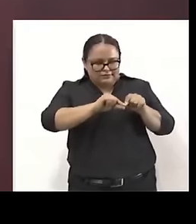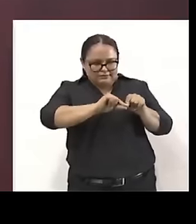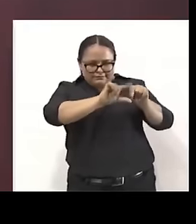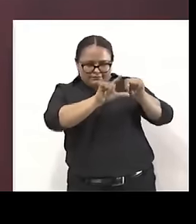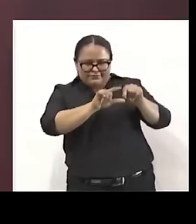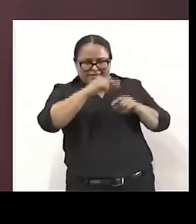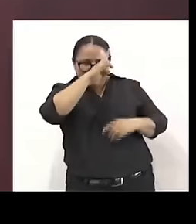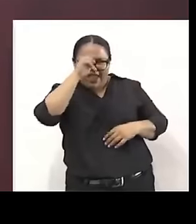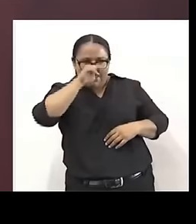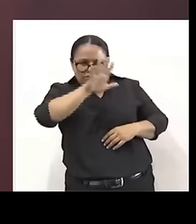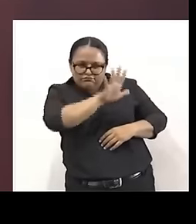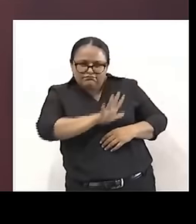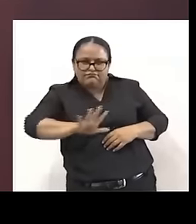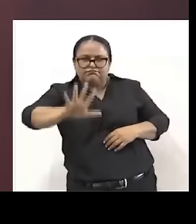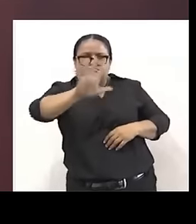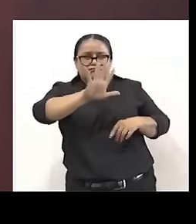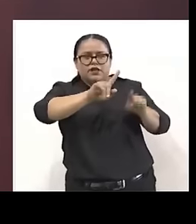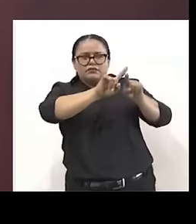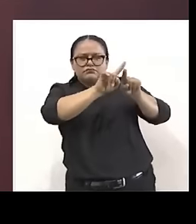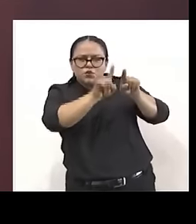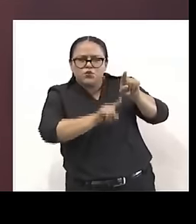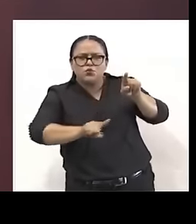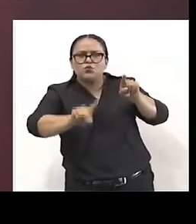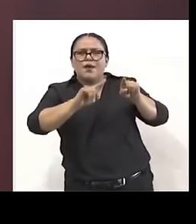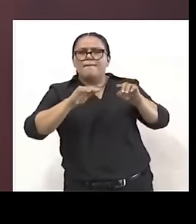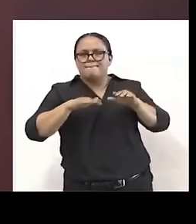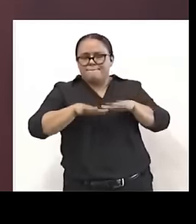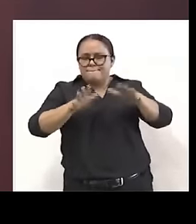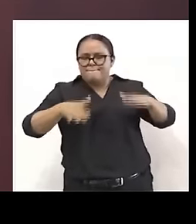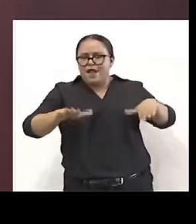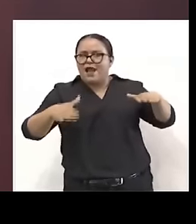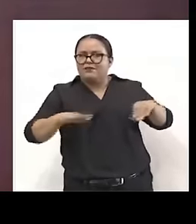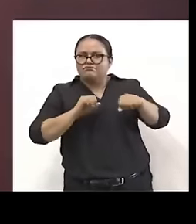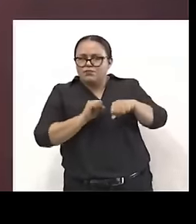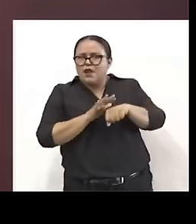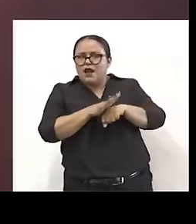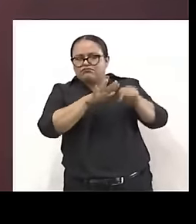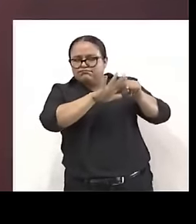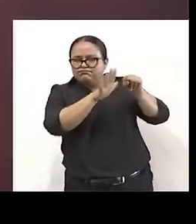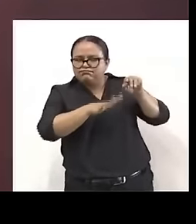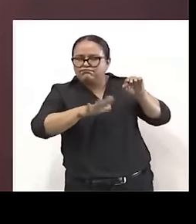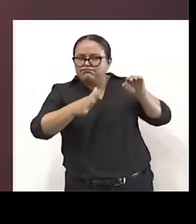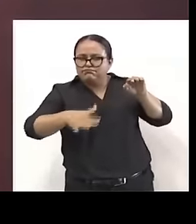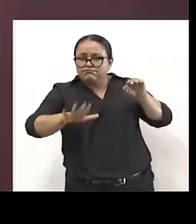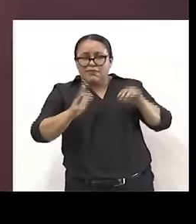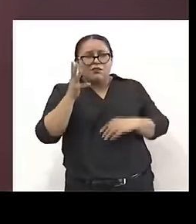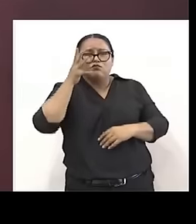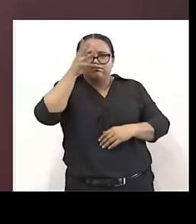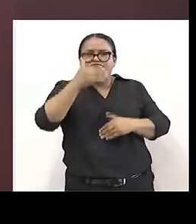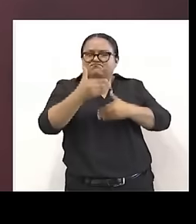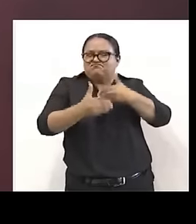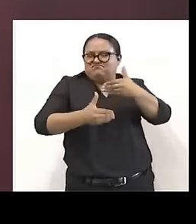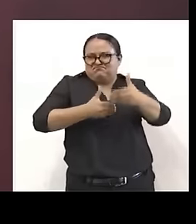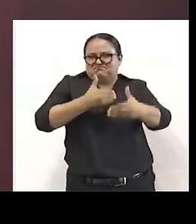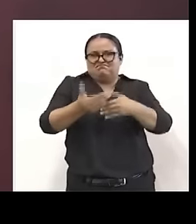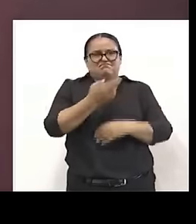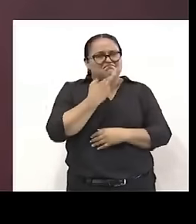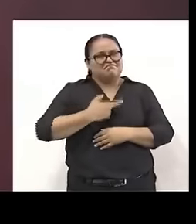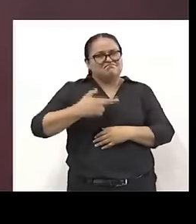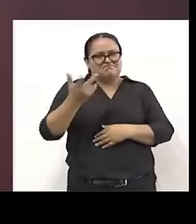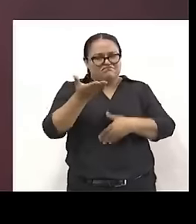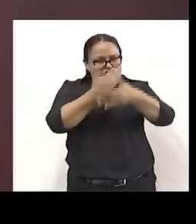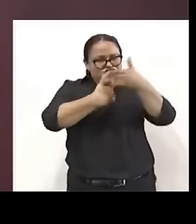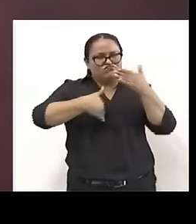al grado de que cuando empiezan las mañaneras hace 6 años Casi 6 años porque esas empiezan después del primero de diciembre del